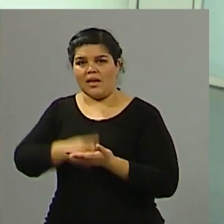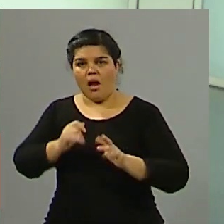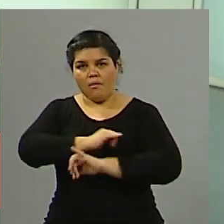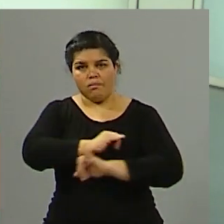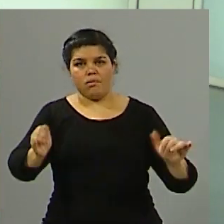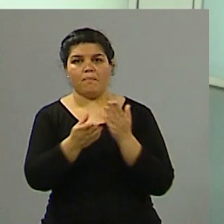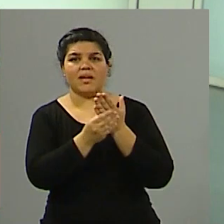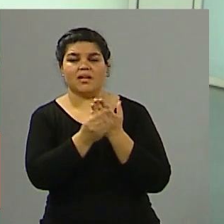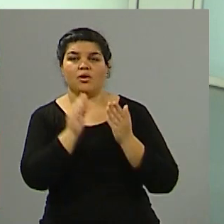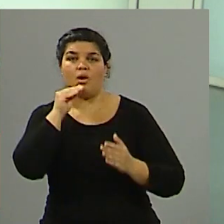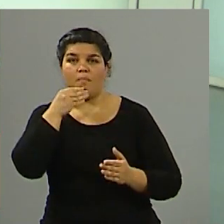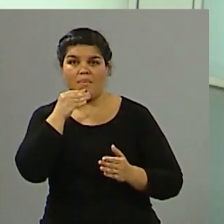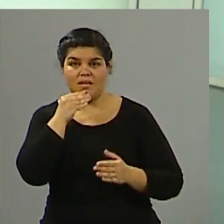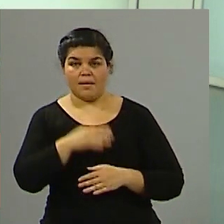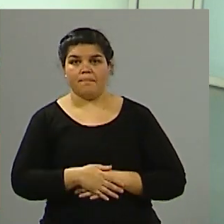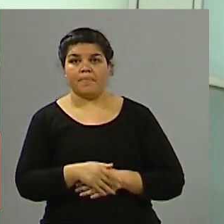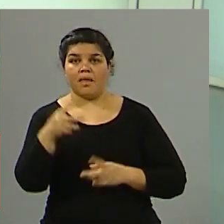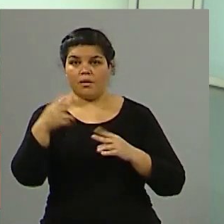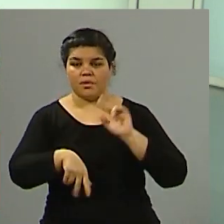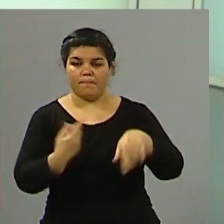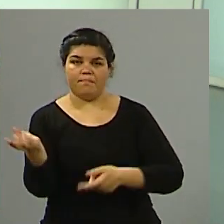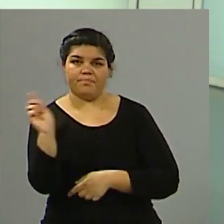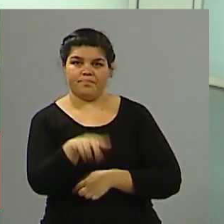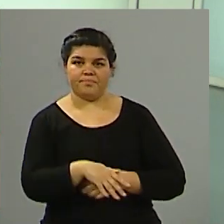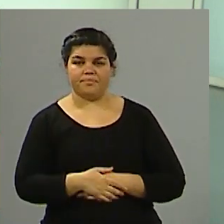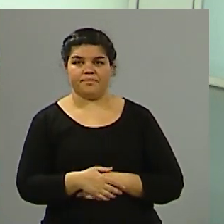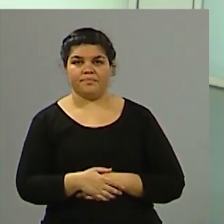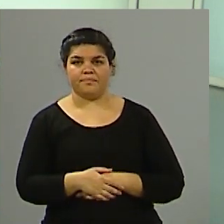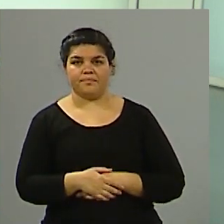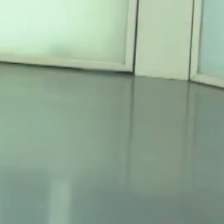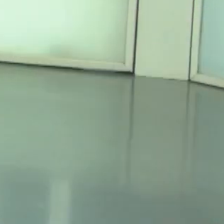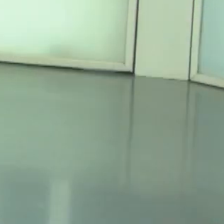ministro de Economía, Sergio Massa. Nos vamos a la pausa, ya volvemos.